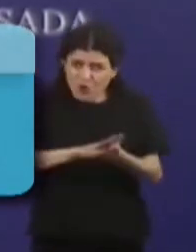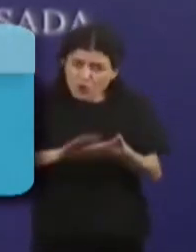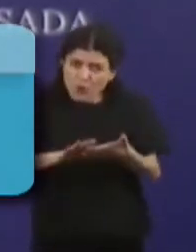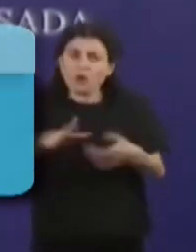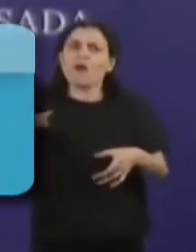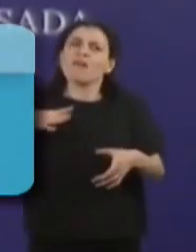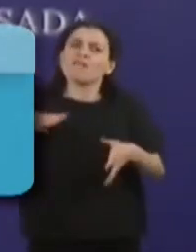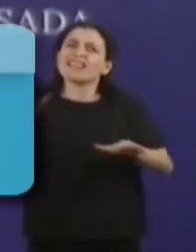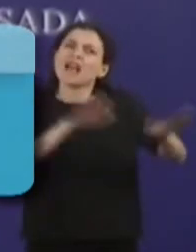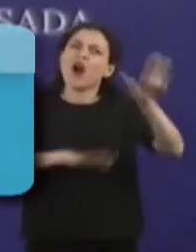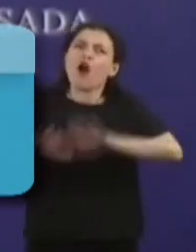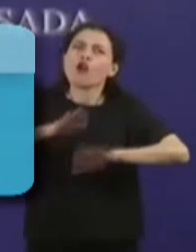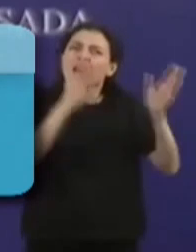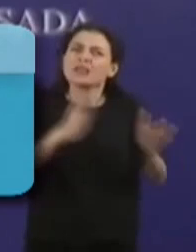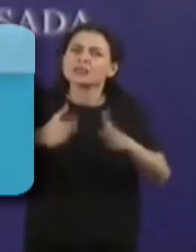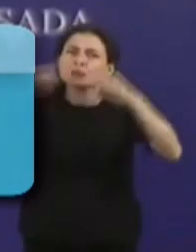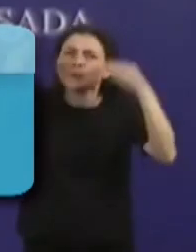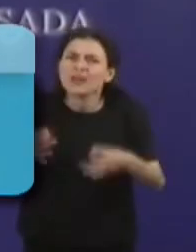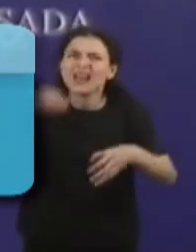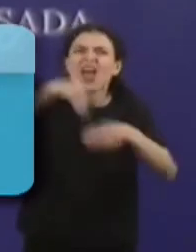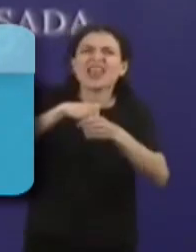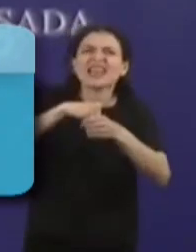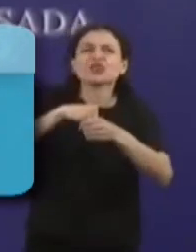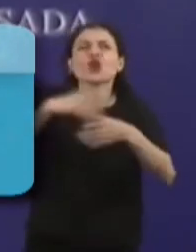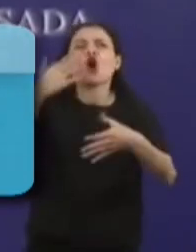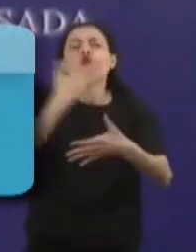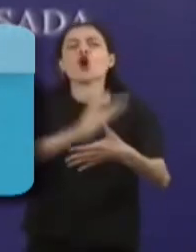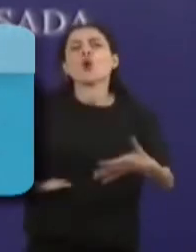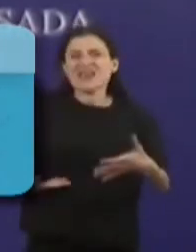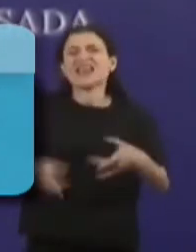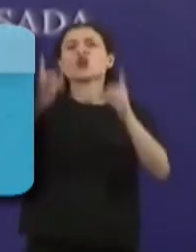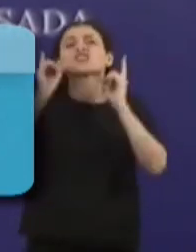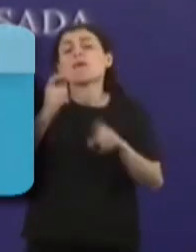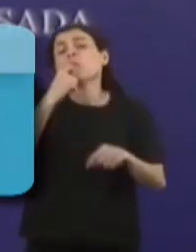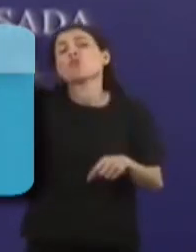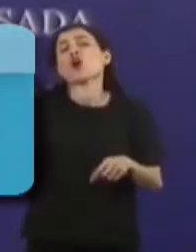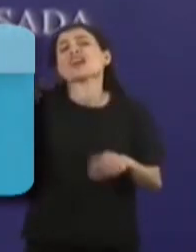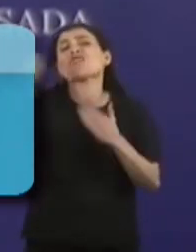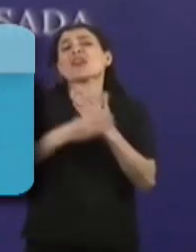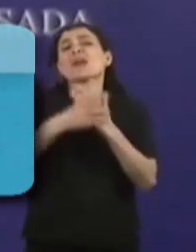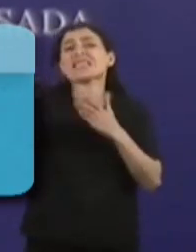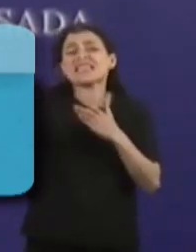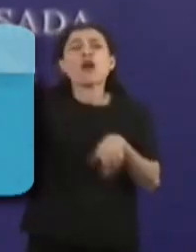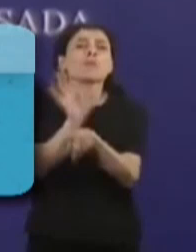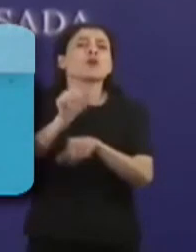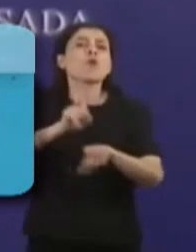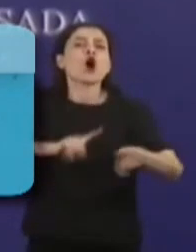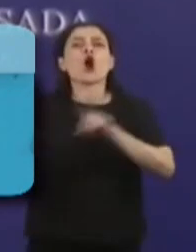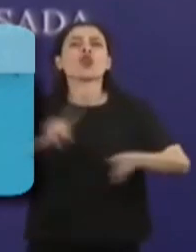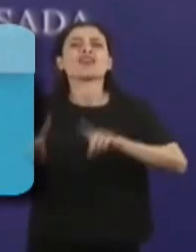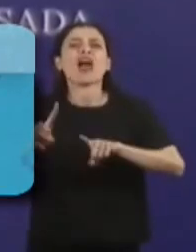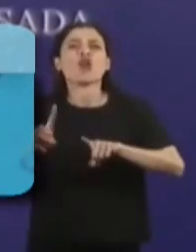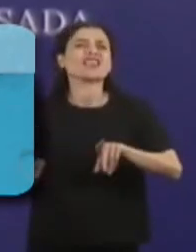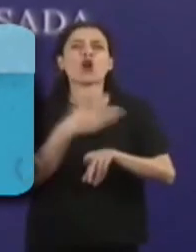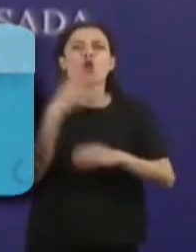la estructura del gobierno, tenemos que aligerar. El jefe de gabinete es un coordinador del gabinete